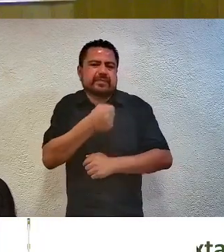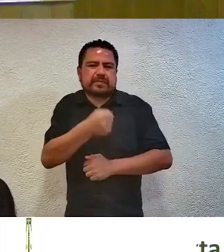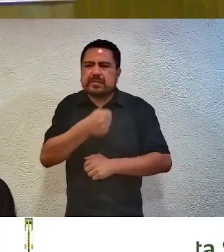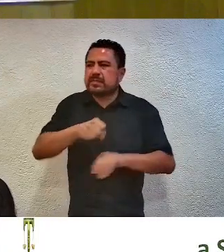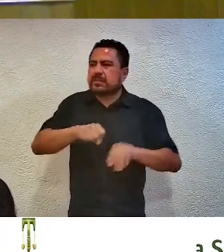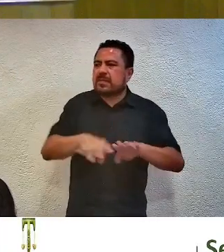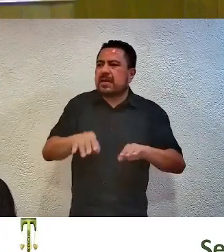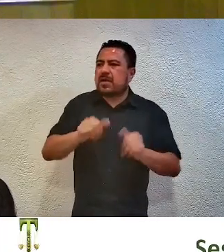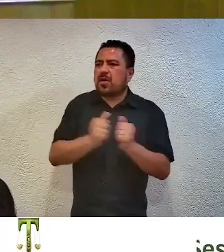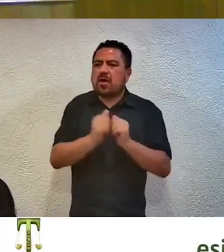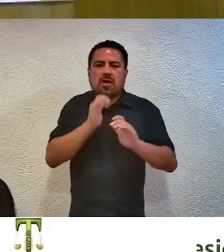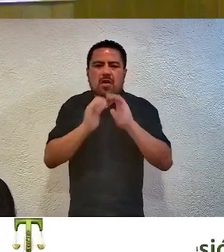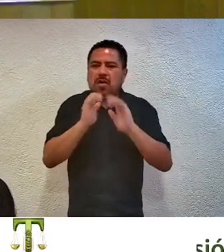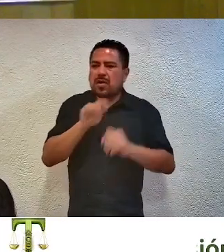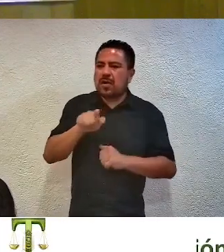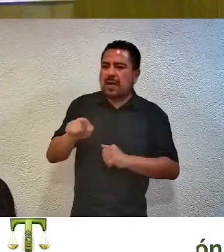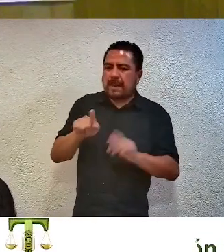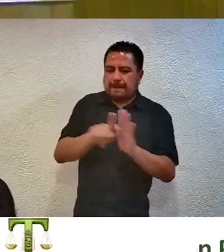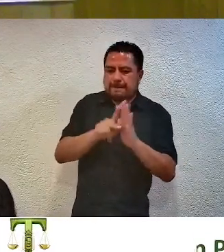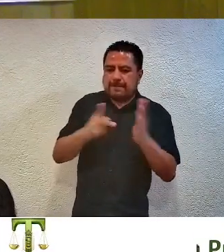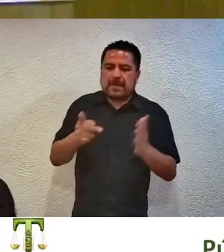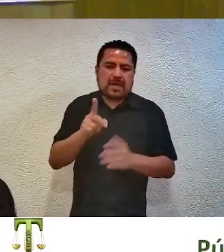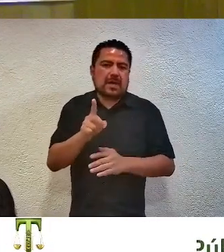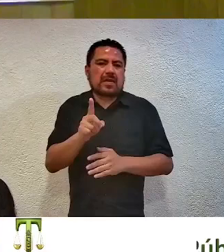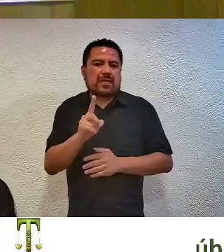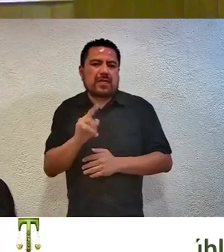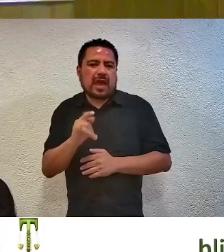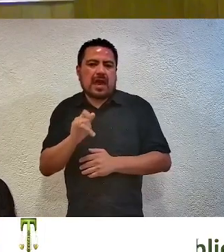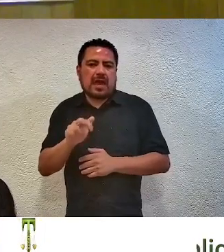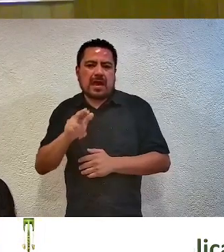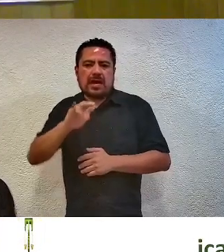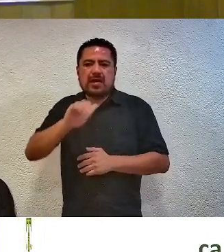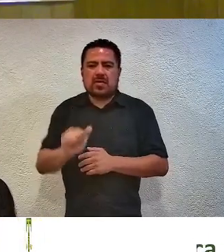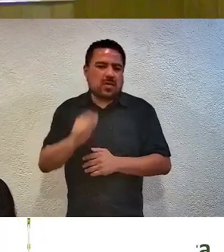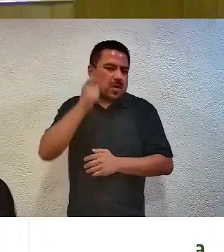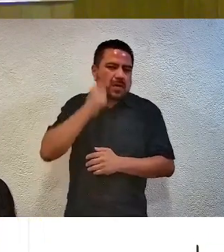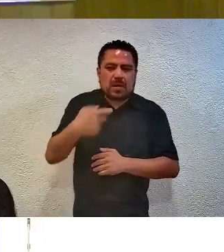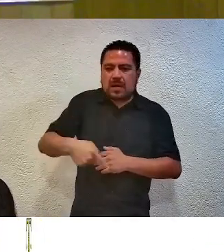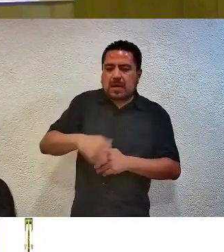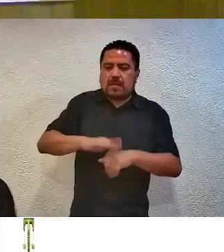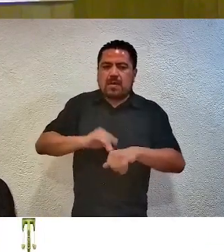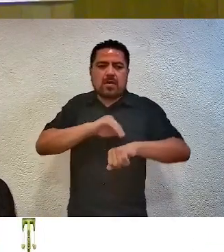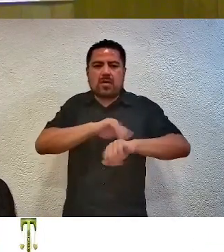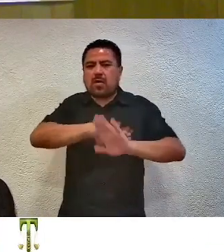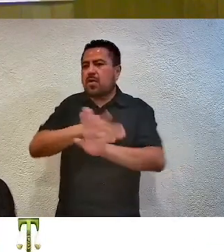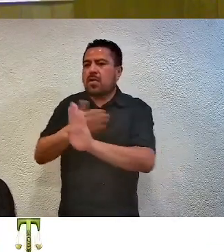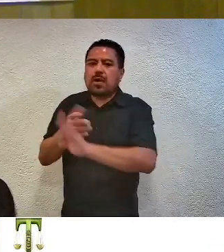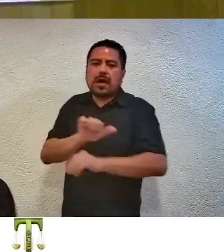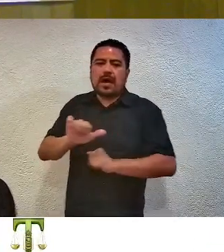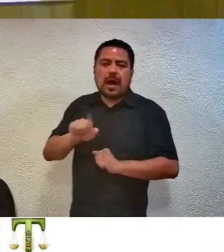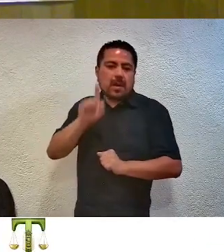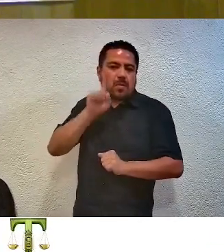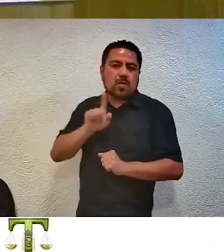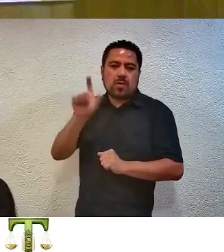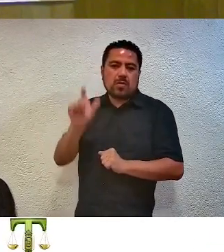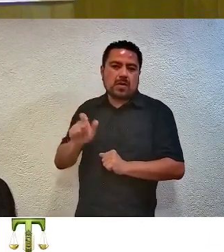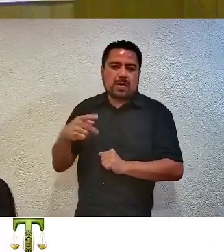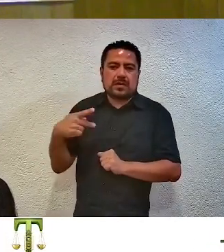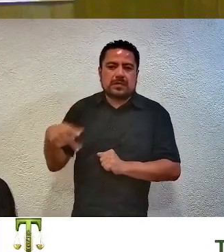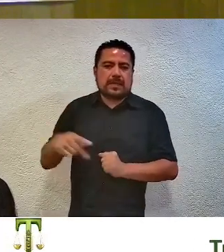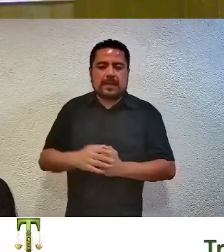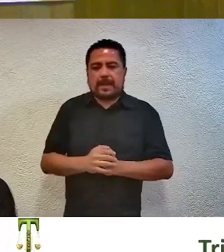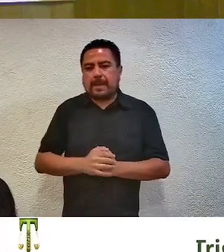por el medio de comunicación Periódico Diario de Guerrero, por actos que pudieran configurar violencia política contra las mujeres en razón de género.